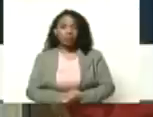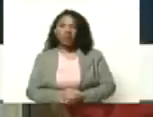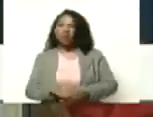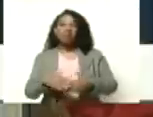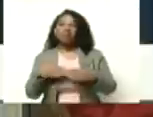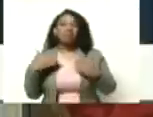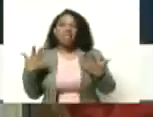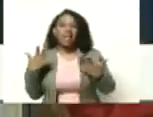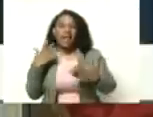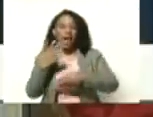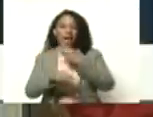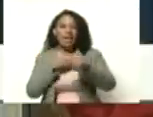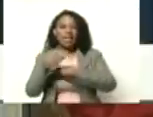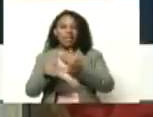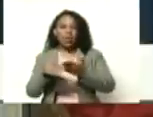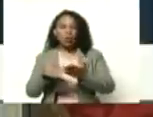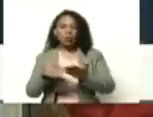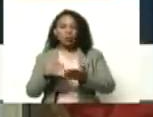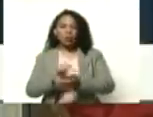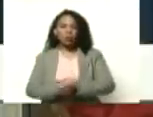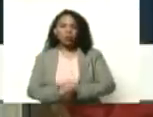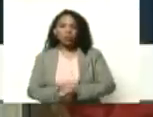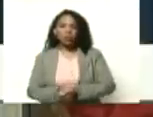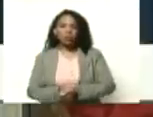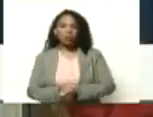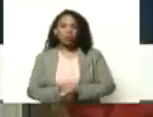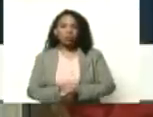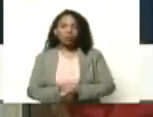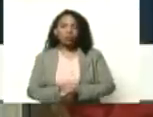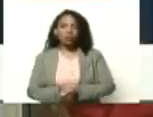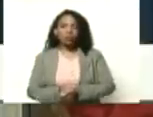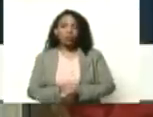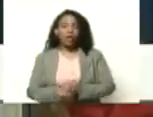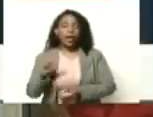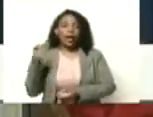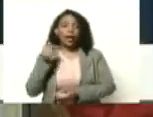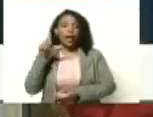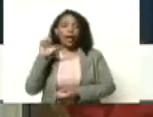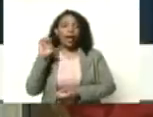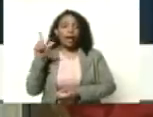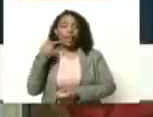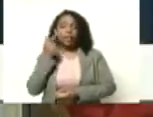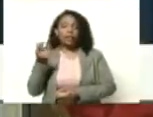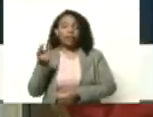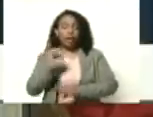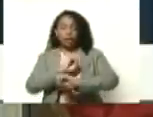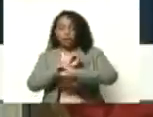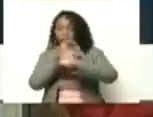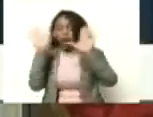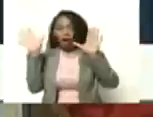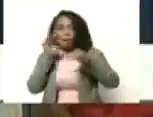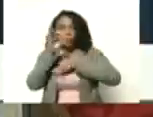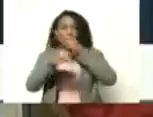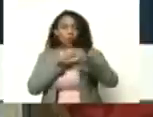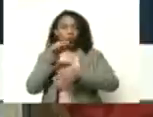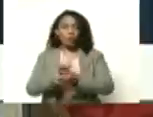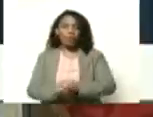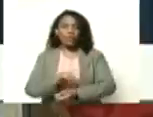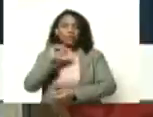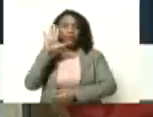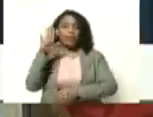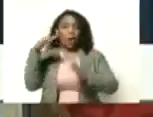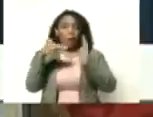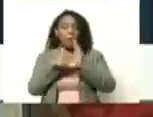sé discriminaron así teclee en castellano lo hice con la mayor desfachatez cinco mil